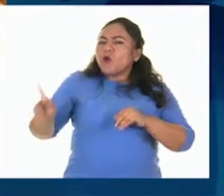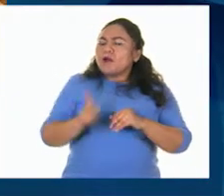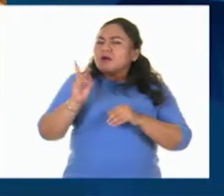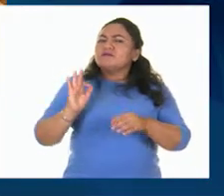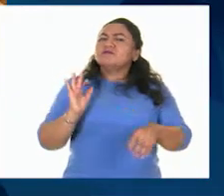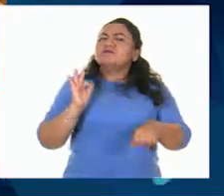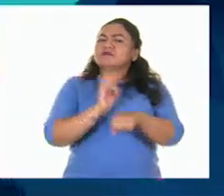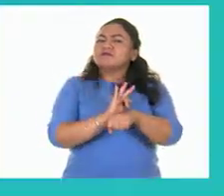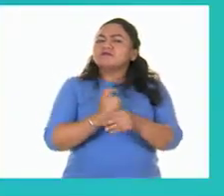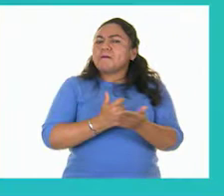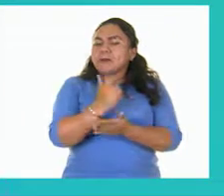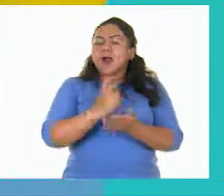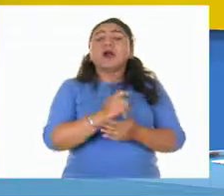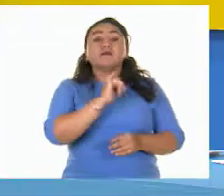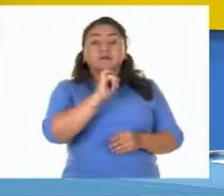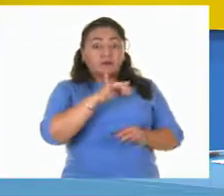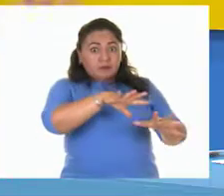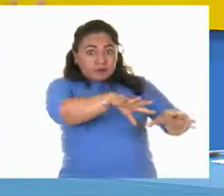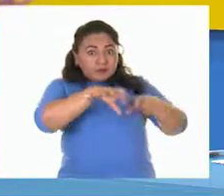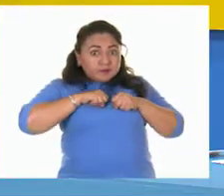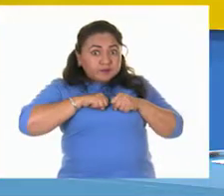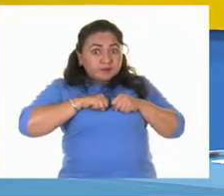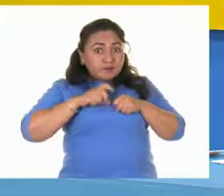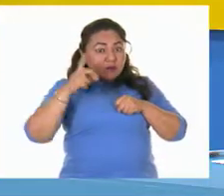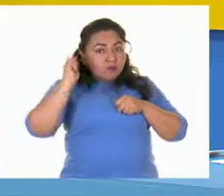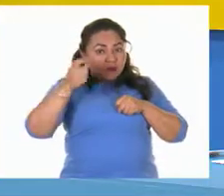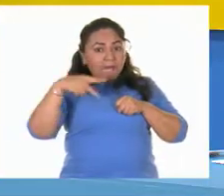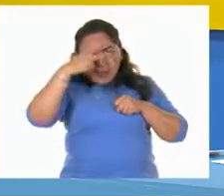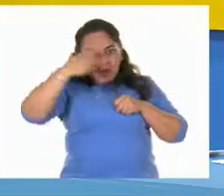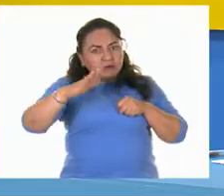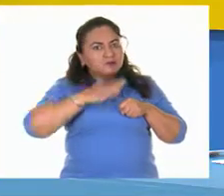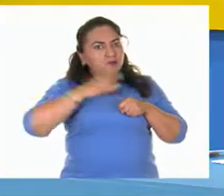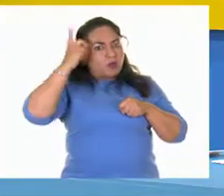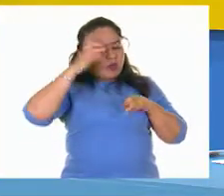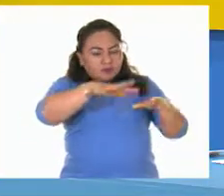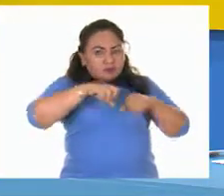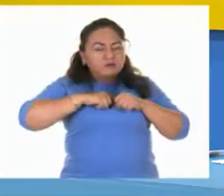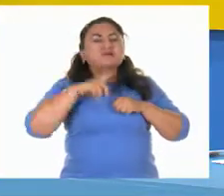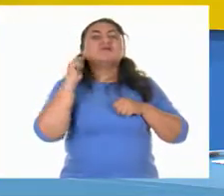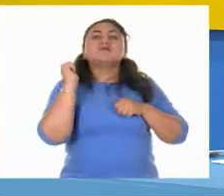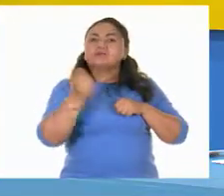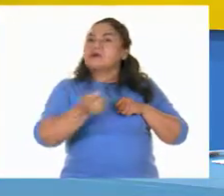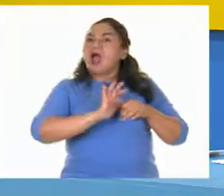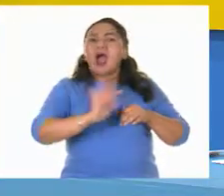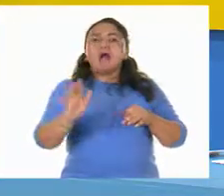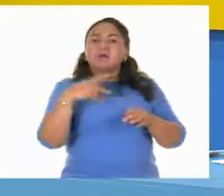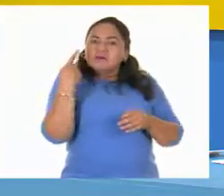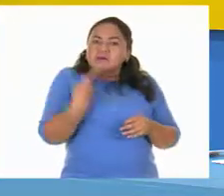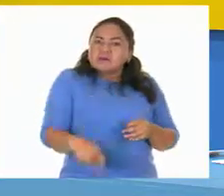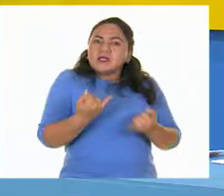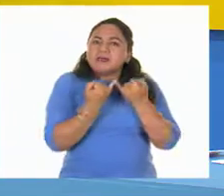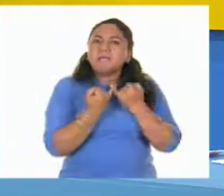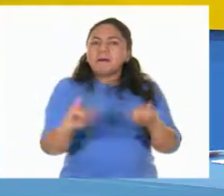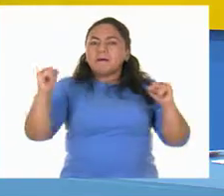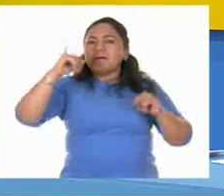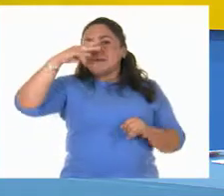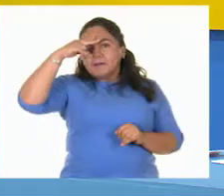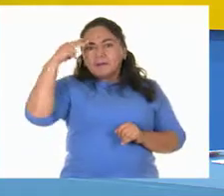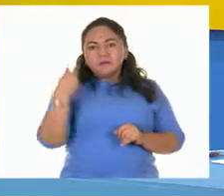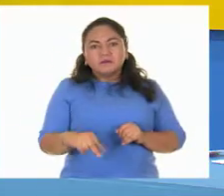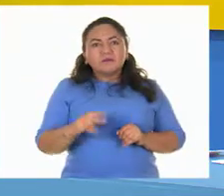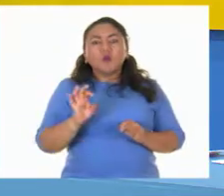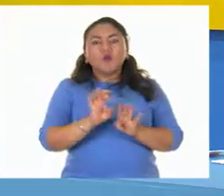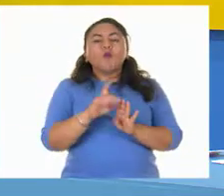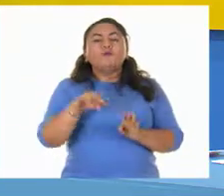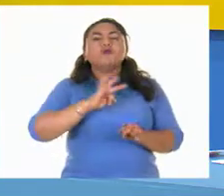aquel momento la expropiación petrolera fue celebrada como una medida que reafirmó la soberanía nacional y puso la base para la independencia